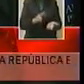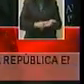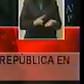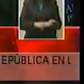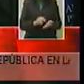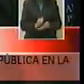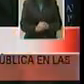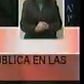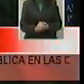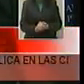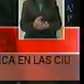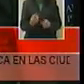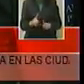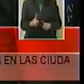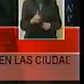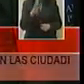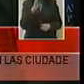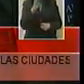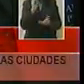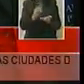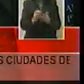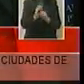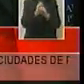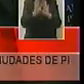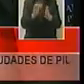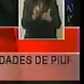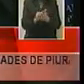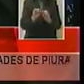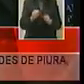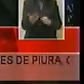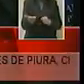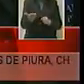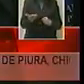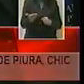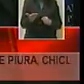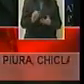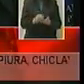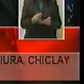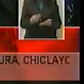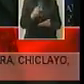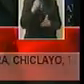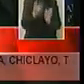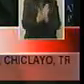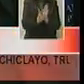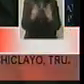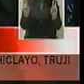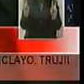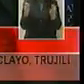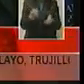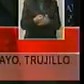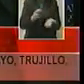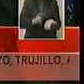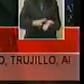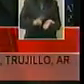a la herencia, cuando se habló claramente y se pidió las facultades extraordinarias para legislar en tema